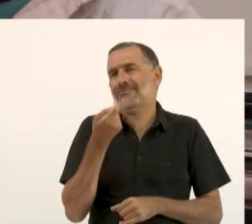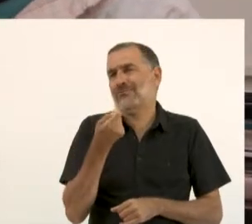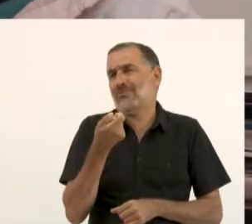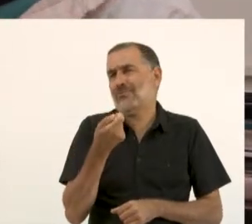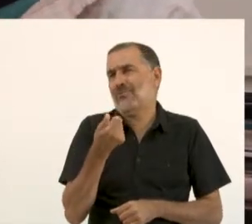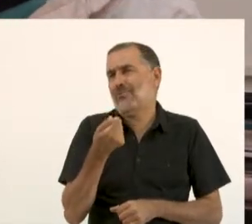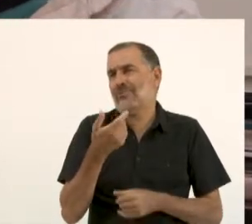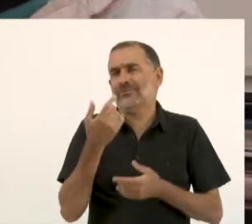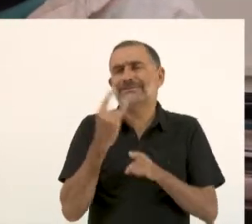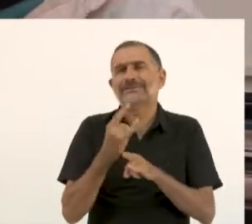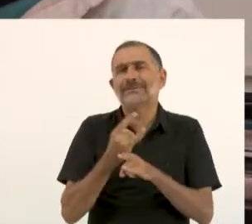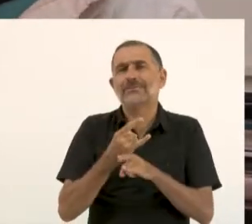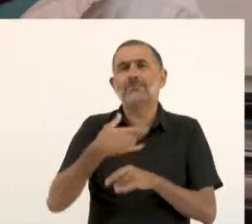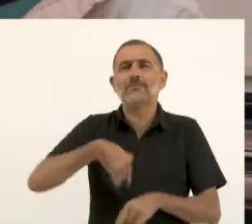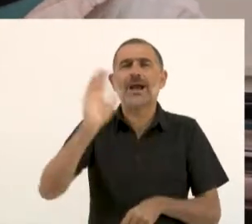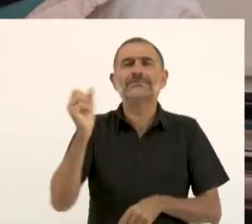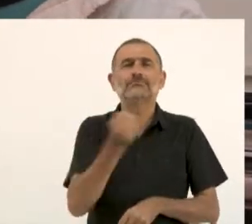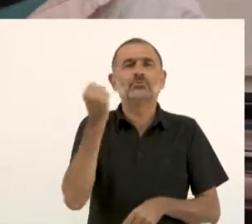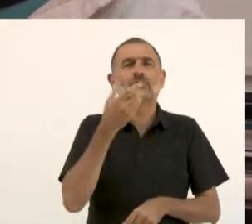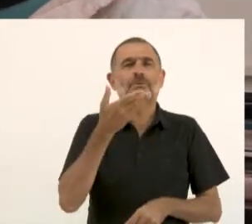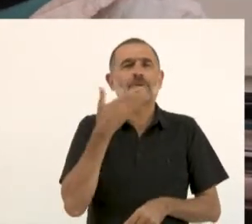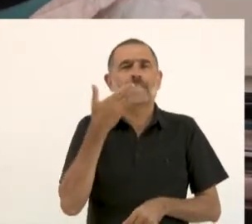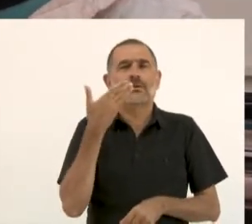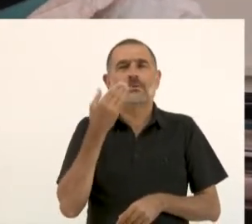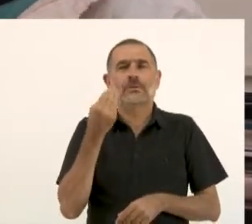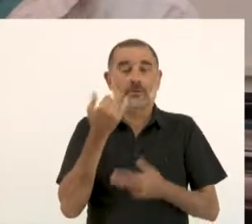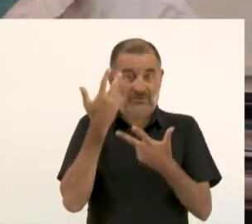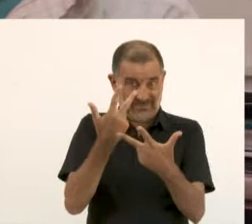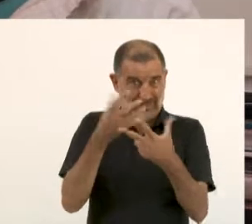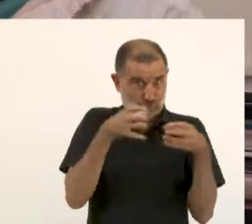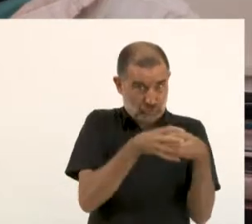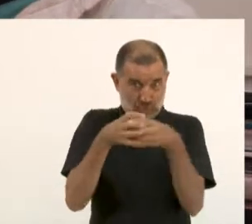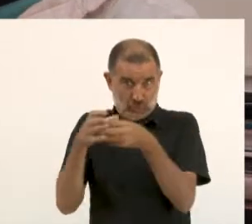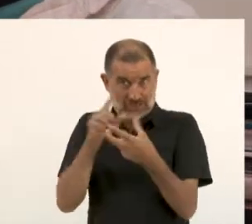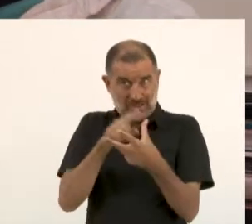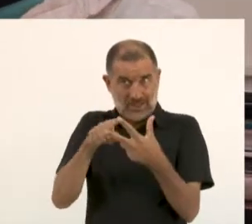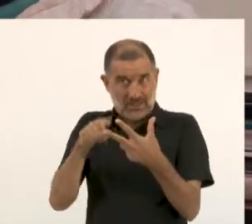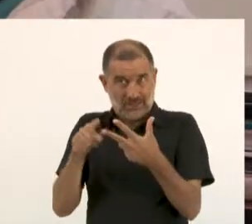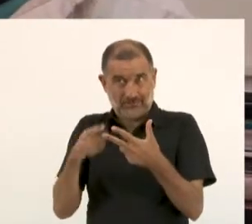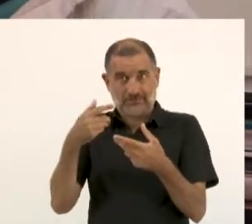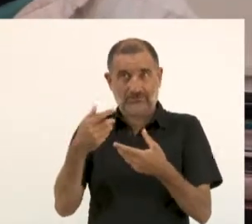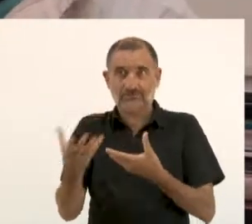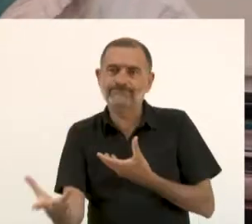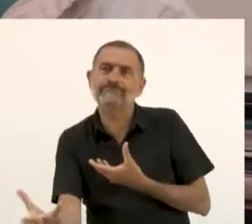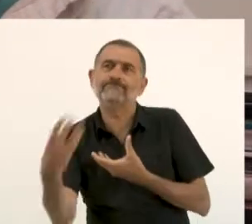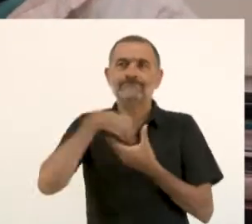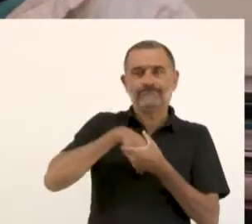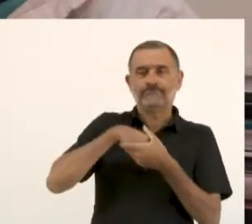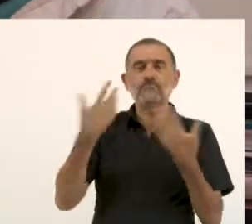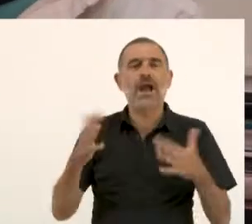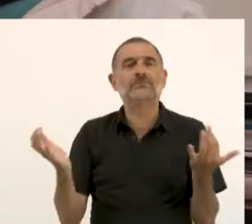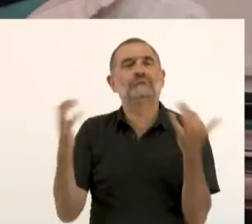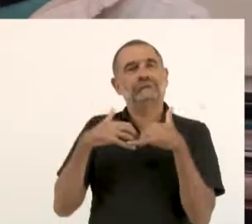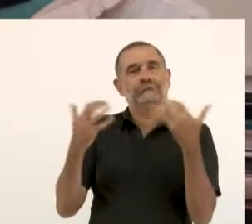Córdoba, obviamente se le da mucho más importancia a pueblos que han estado conviviendo más activamente en la ciudad